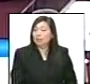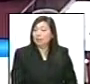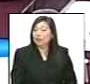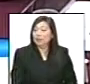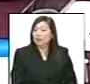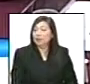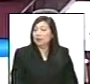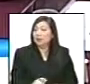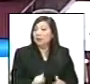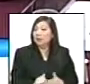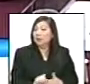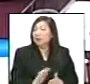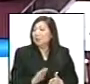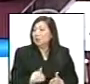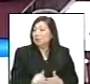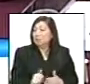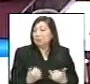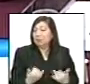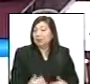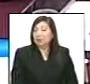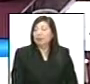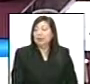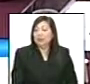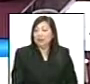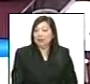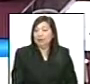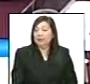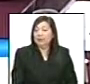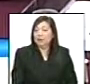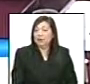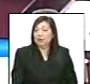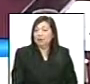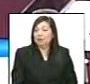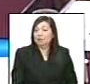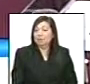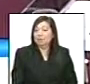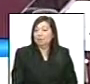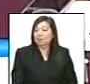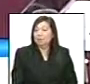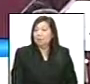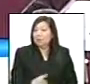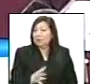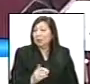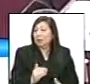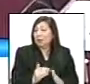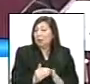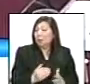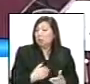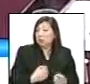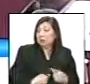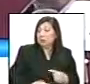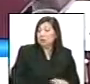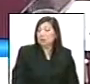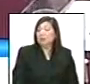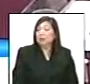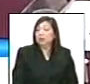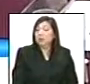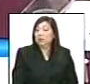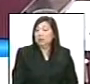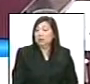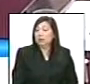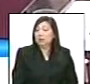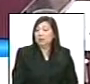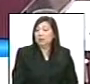de acuerdo con casi todo, menos con eso. No, salvo que se pueda, no sé si un artículo lo podemos desmembrar. Está muy comprometido